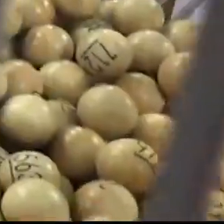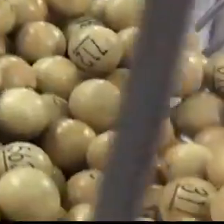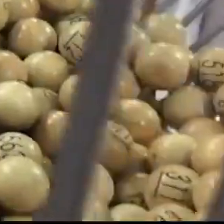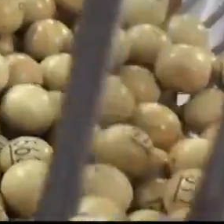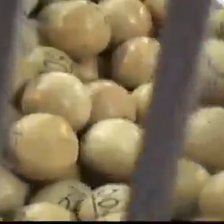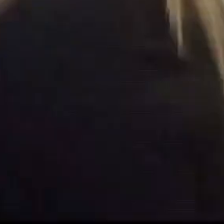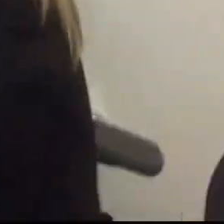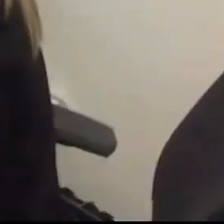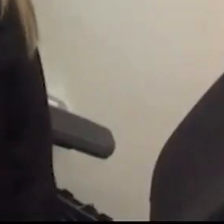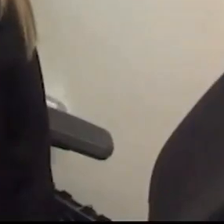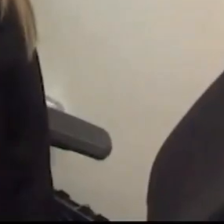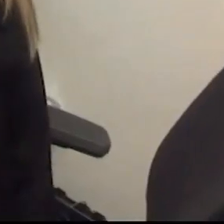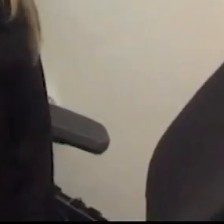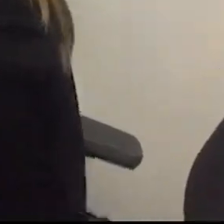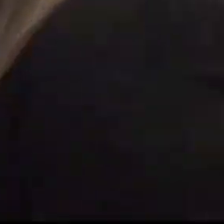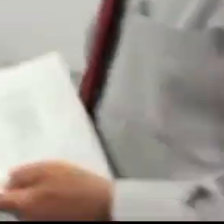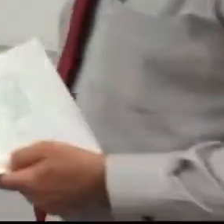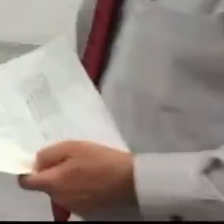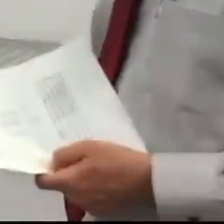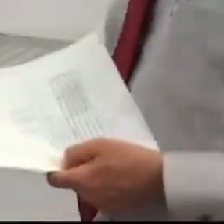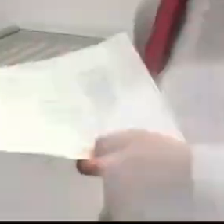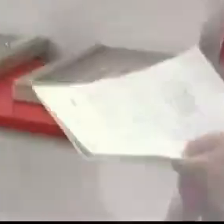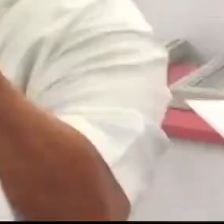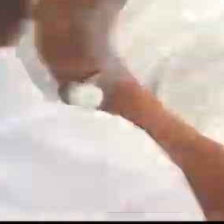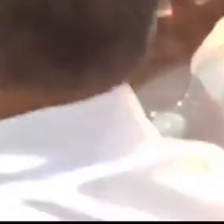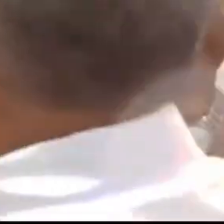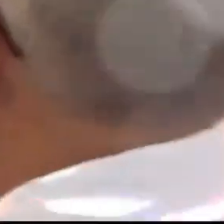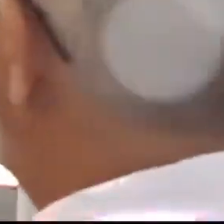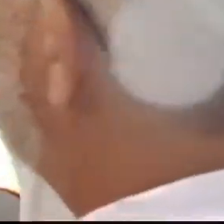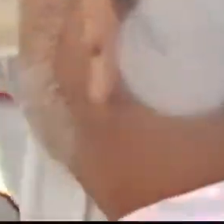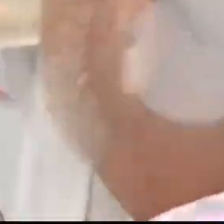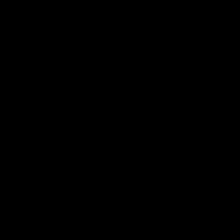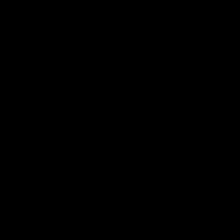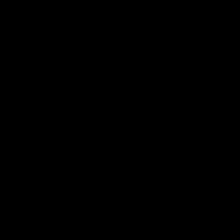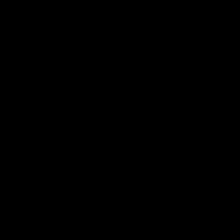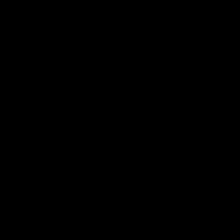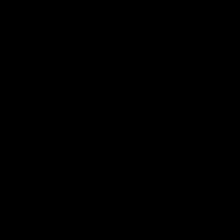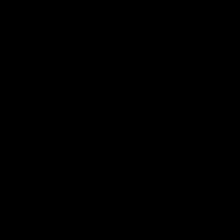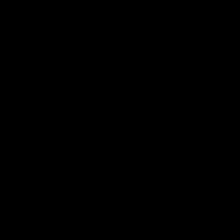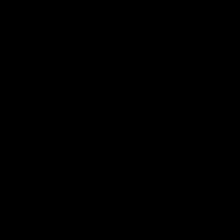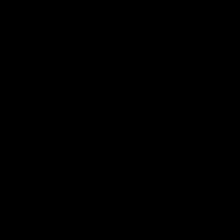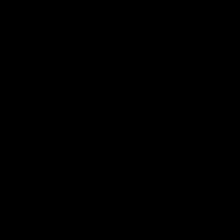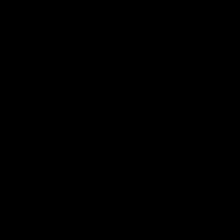Solo en 13, Costa Rica Televisión.